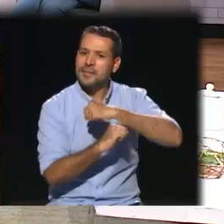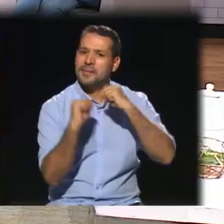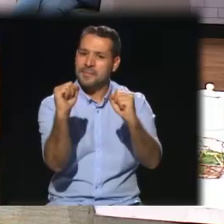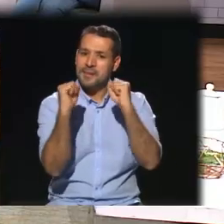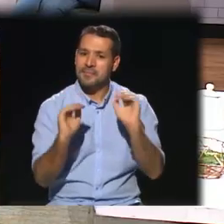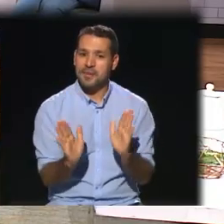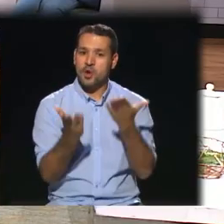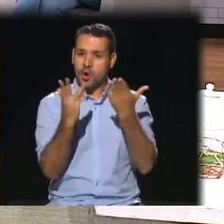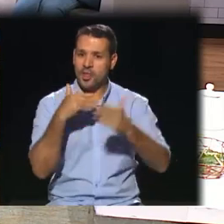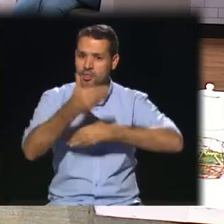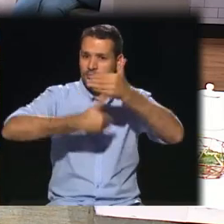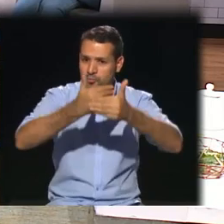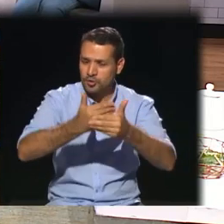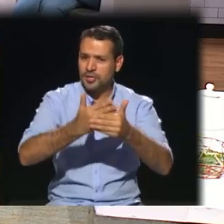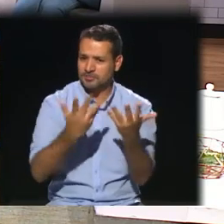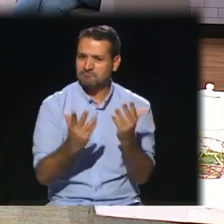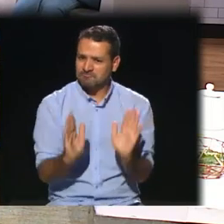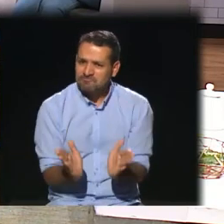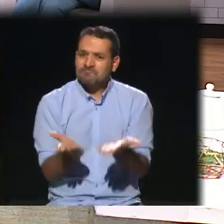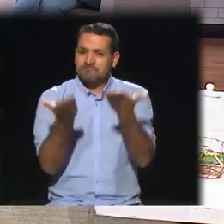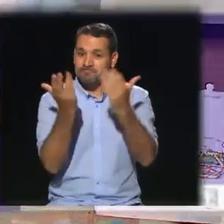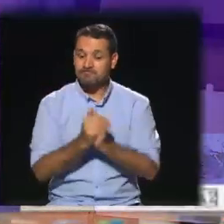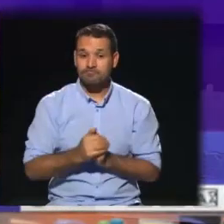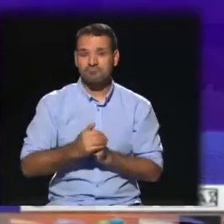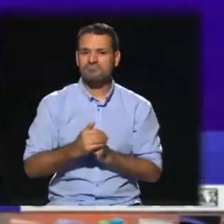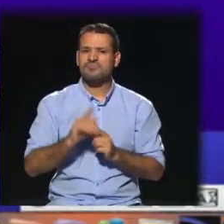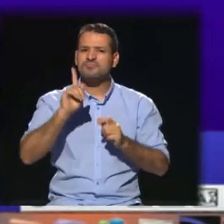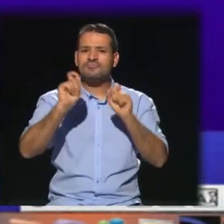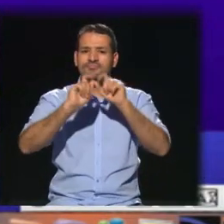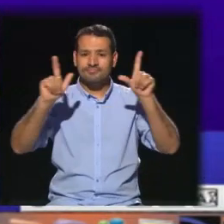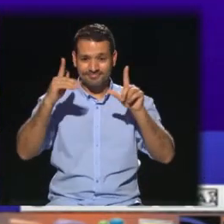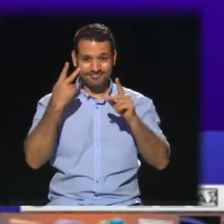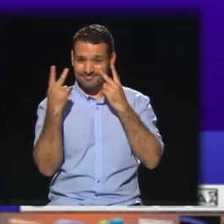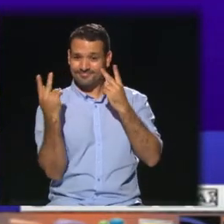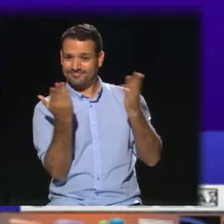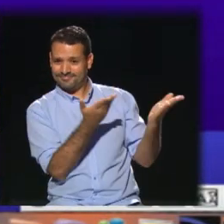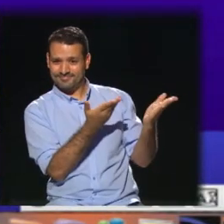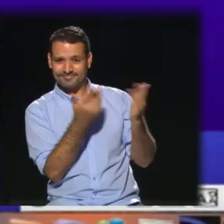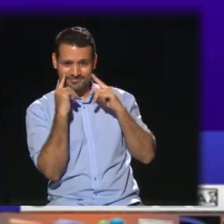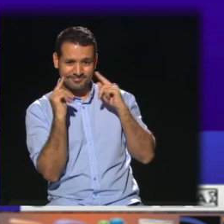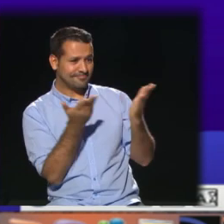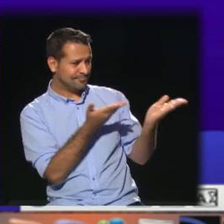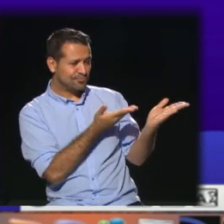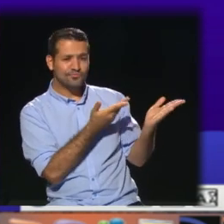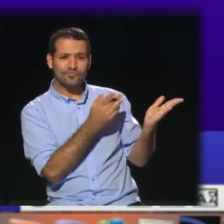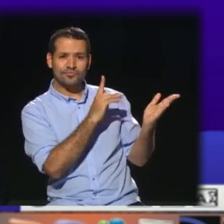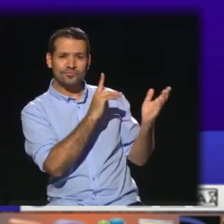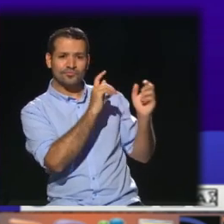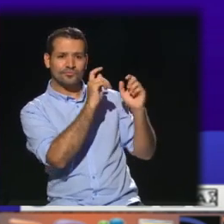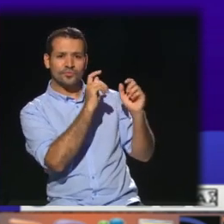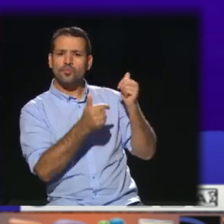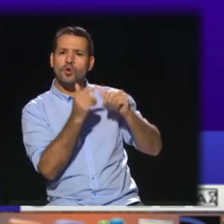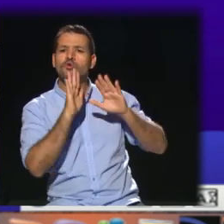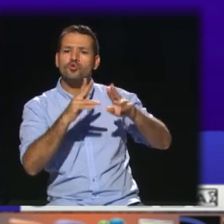la página, digamos, los profes van a encontrar van a encontrar dos espacios. Desde la página